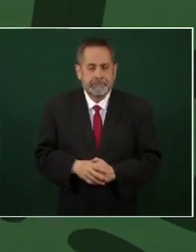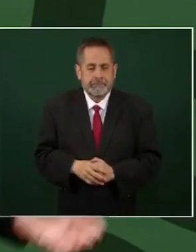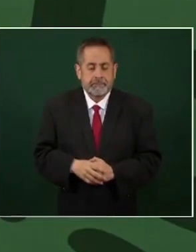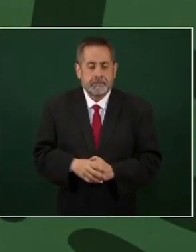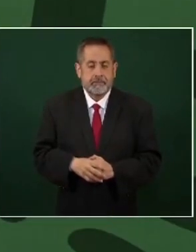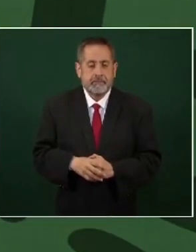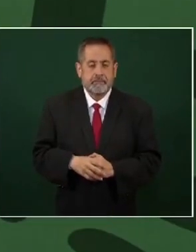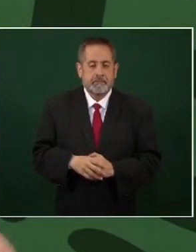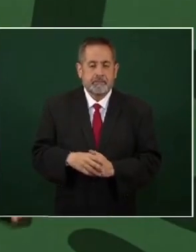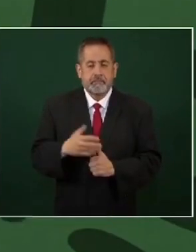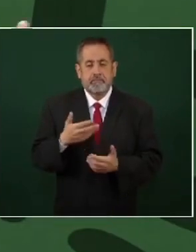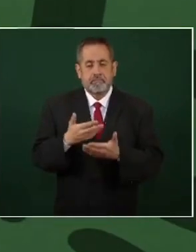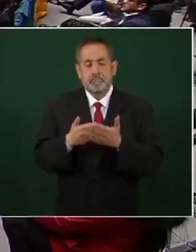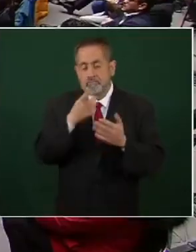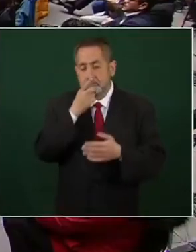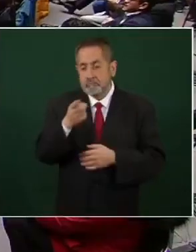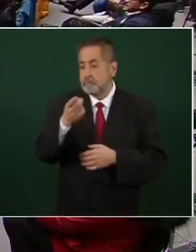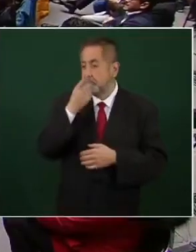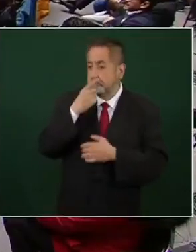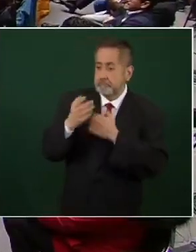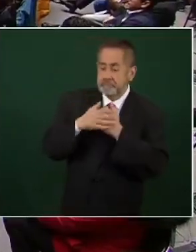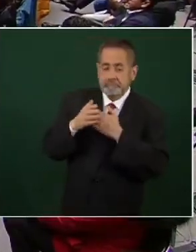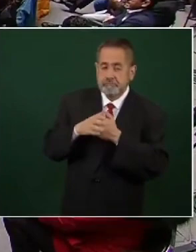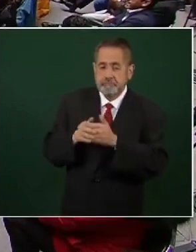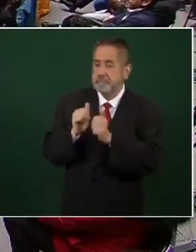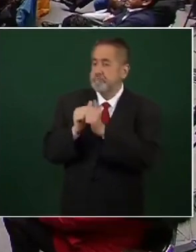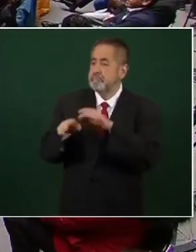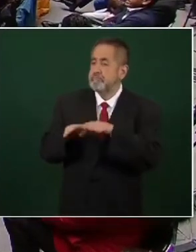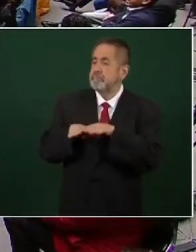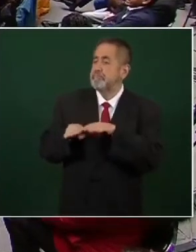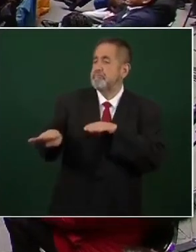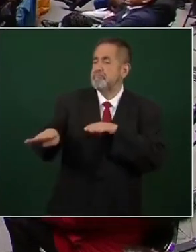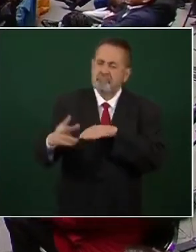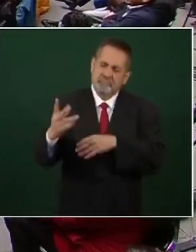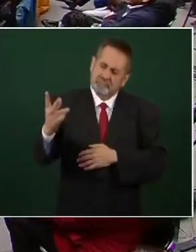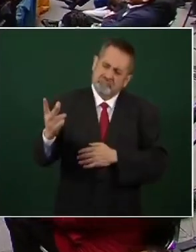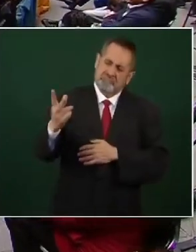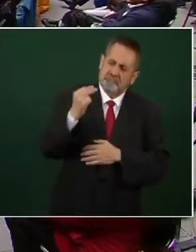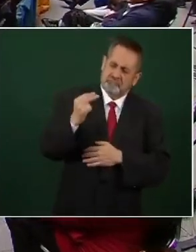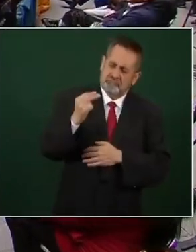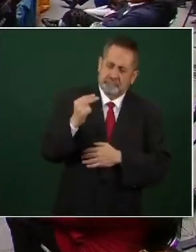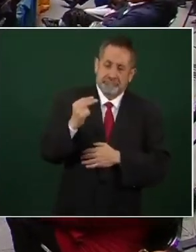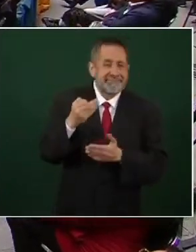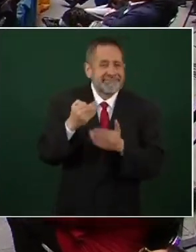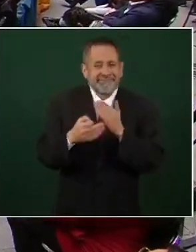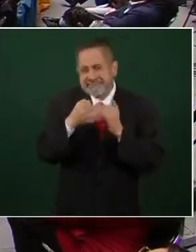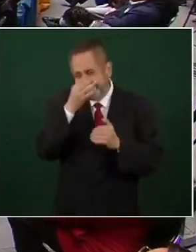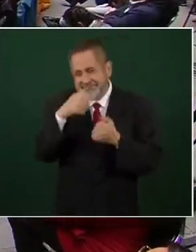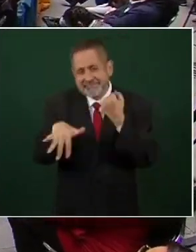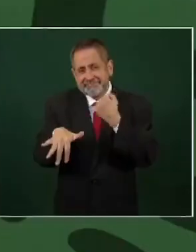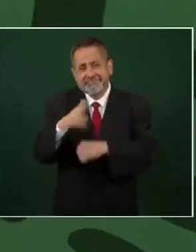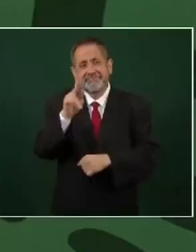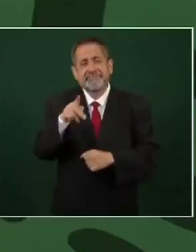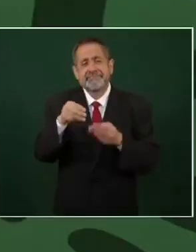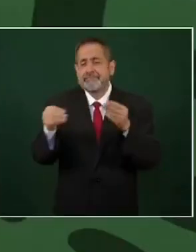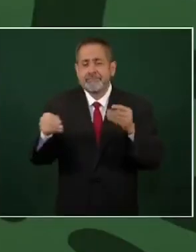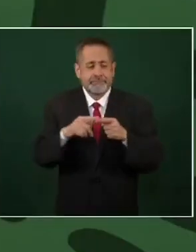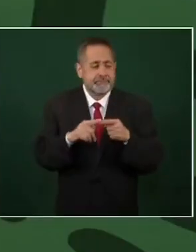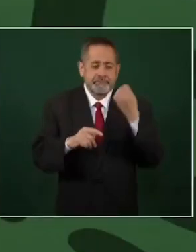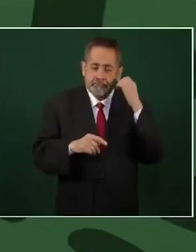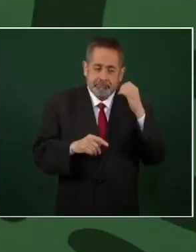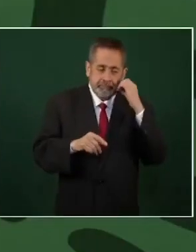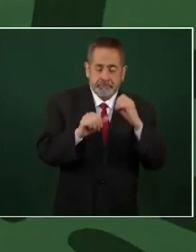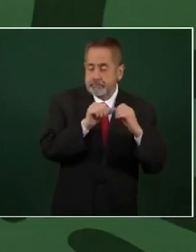no va a pasar la carretera y faltan 15 kilómetros para comunicar Oaxaca a Puerto